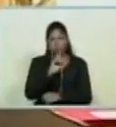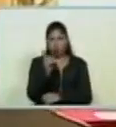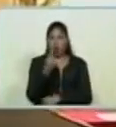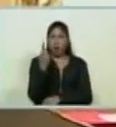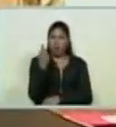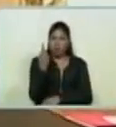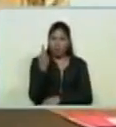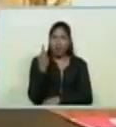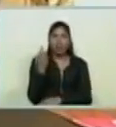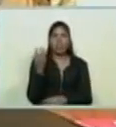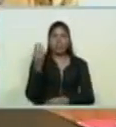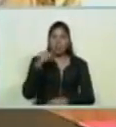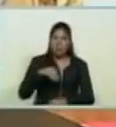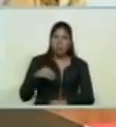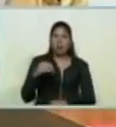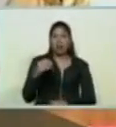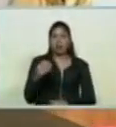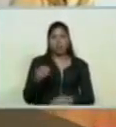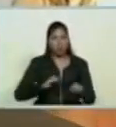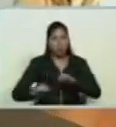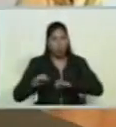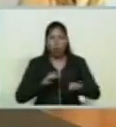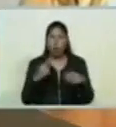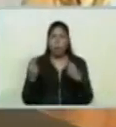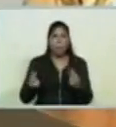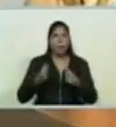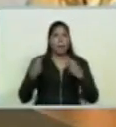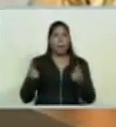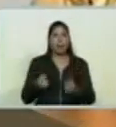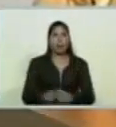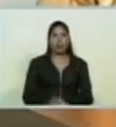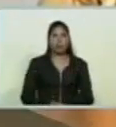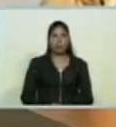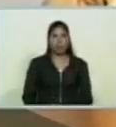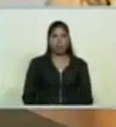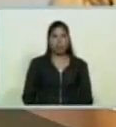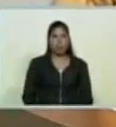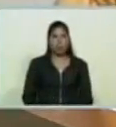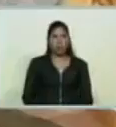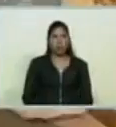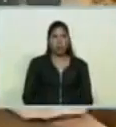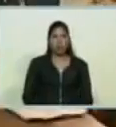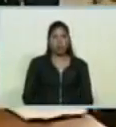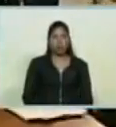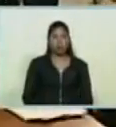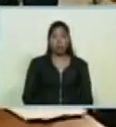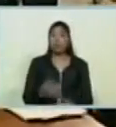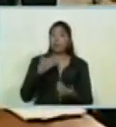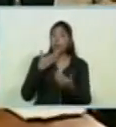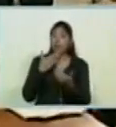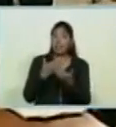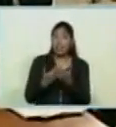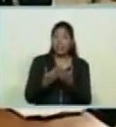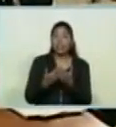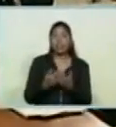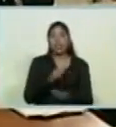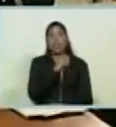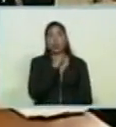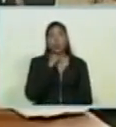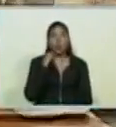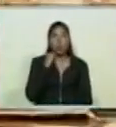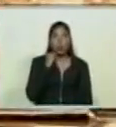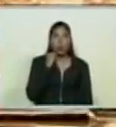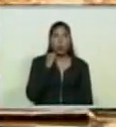conseguir la paz, dijo Alí Primera. Nosotros vamos a la acción y agradecemos a los pastores y a los